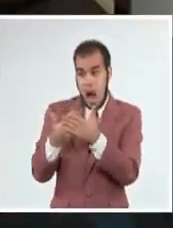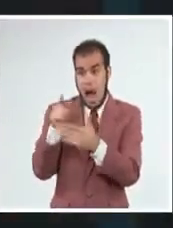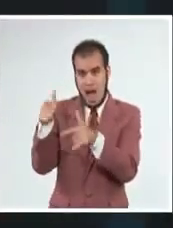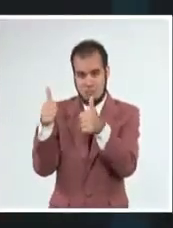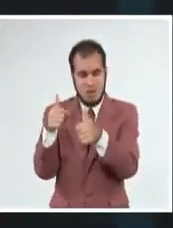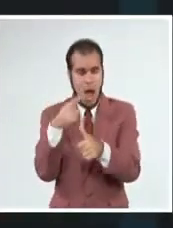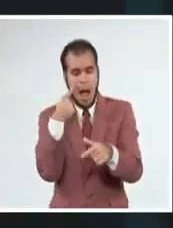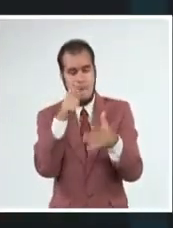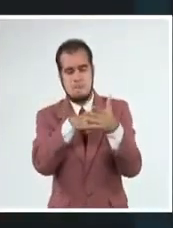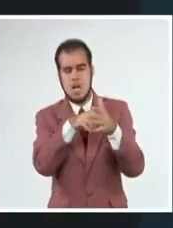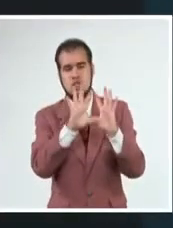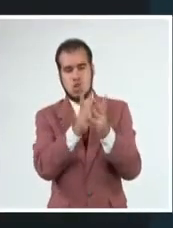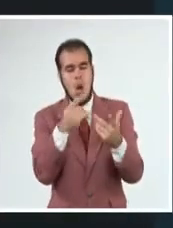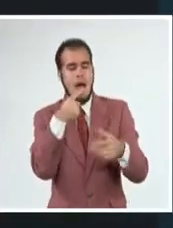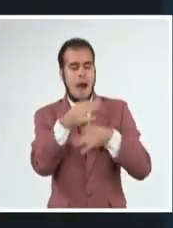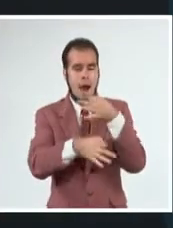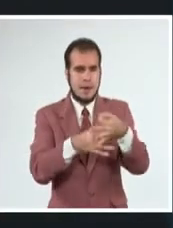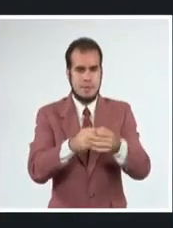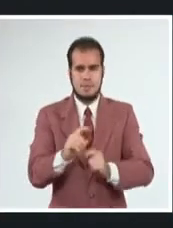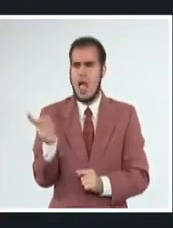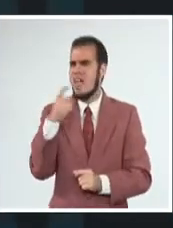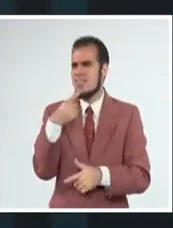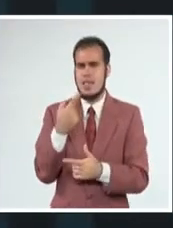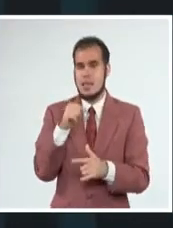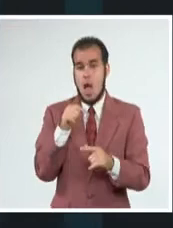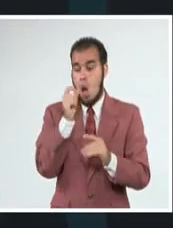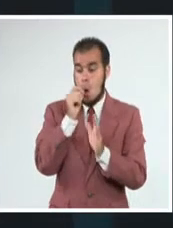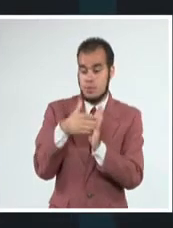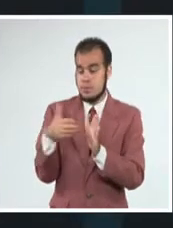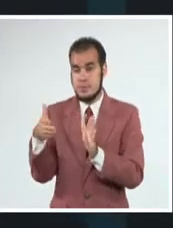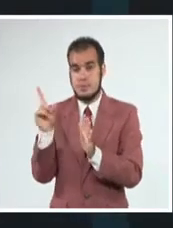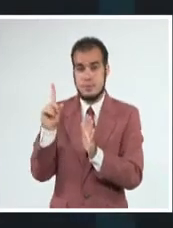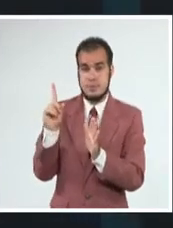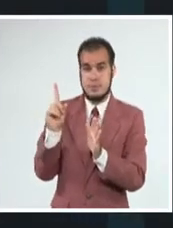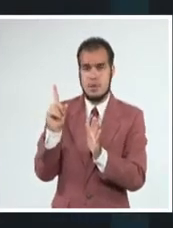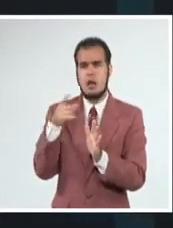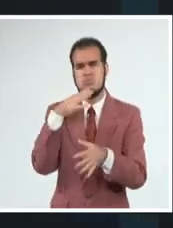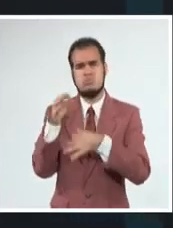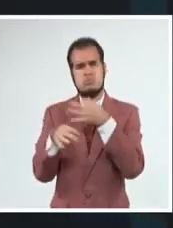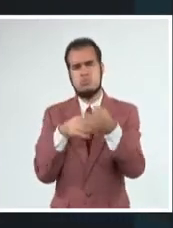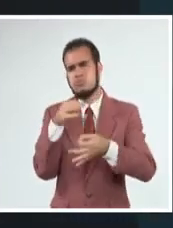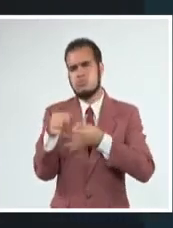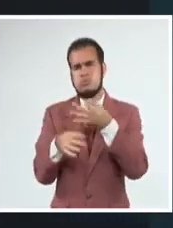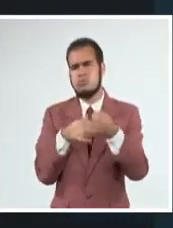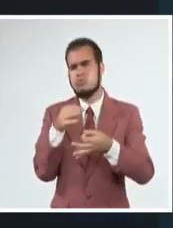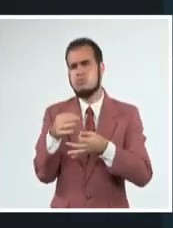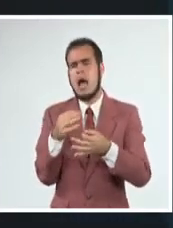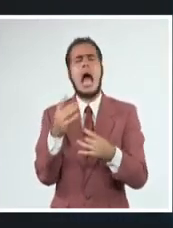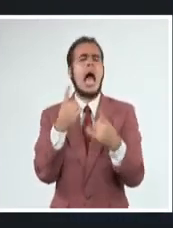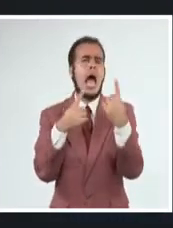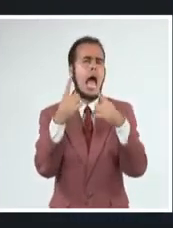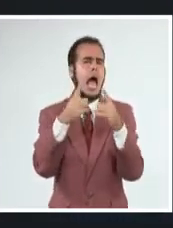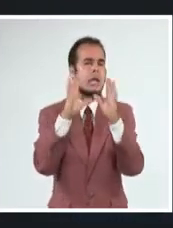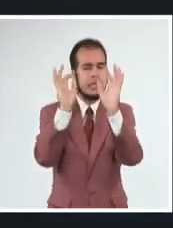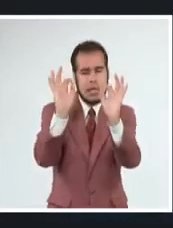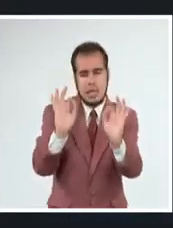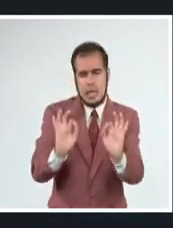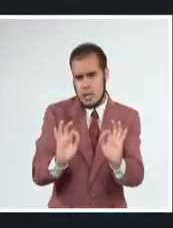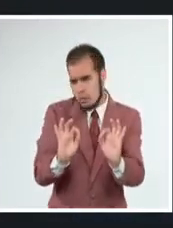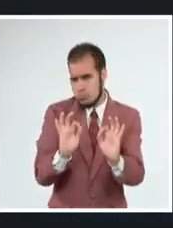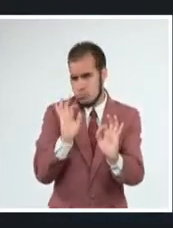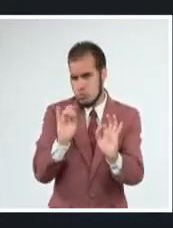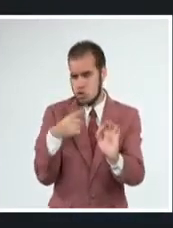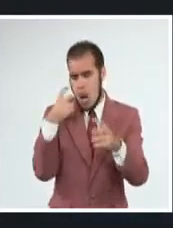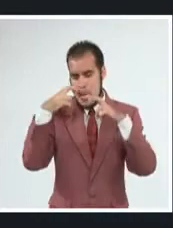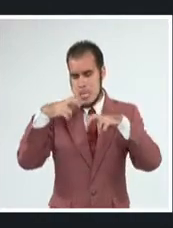amigo Luis Zúñiga y vamos a estar comentando y conversando sobre algunos señalamientos, algunos estudios que